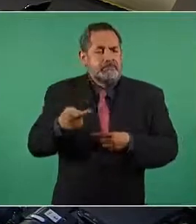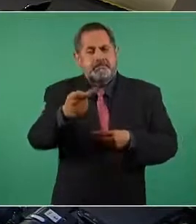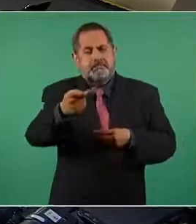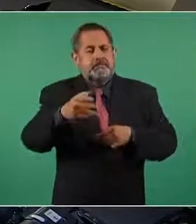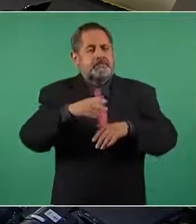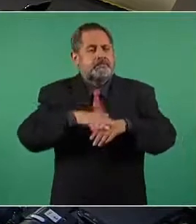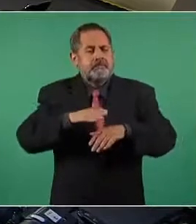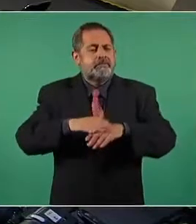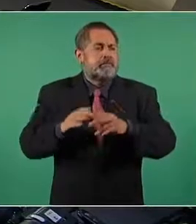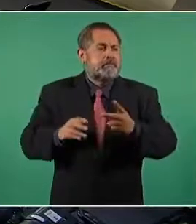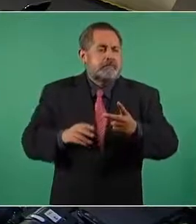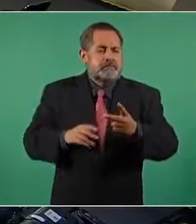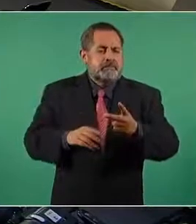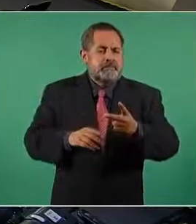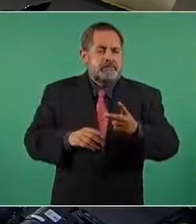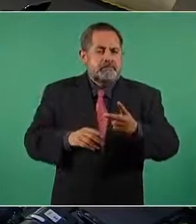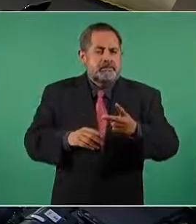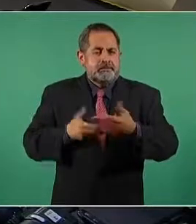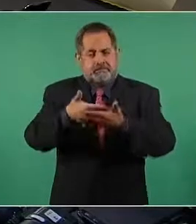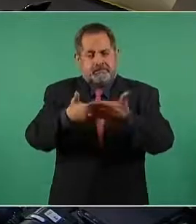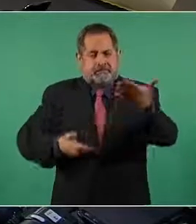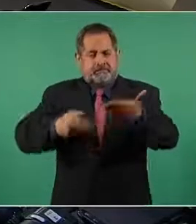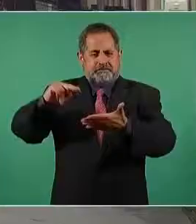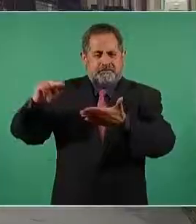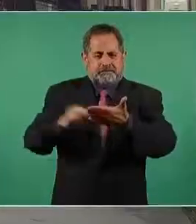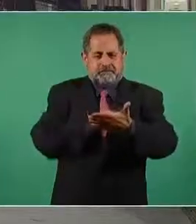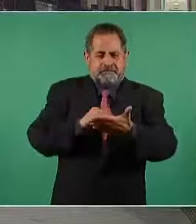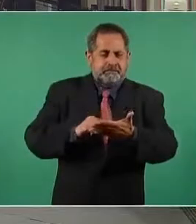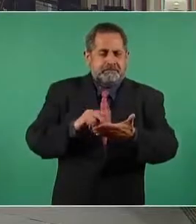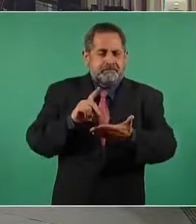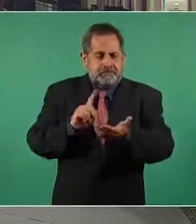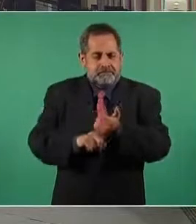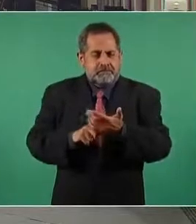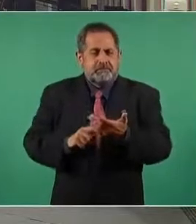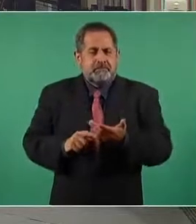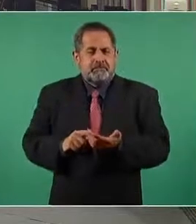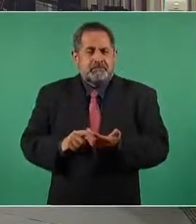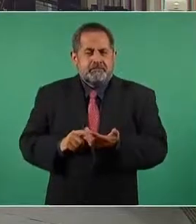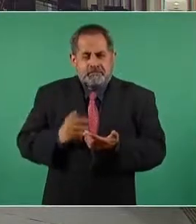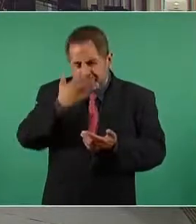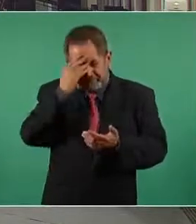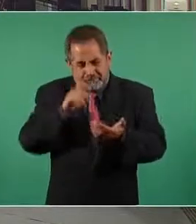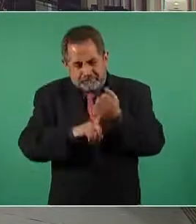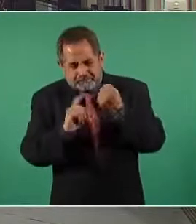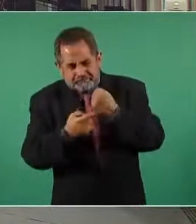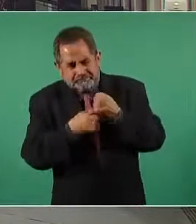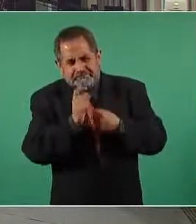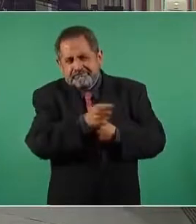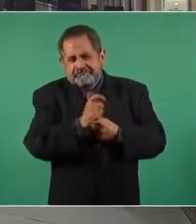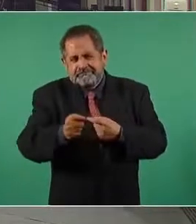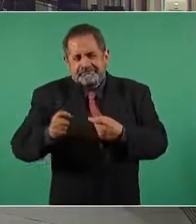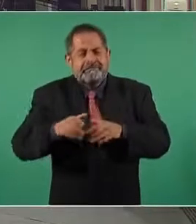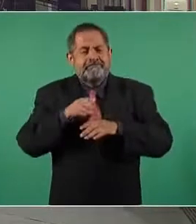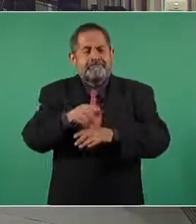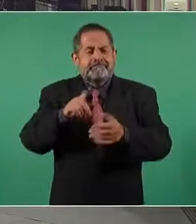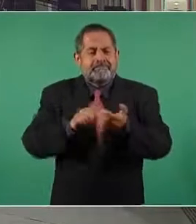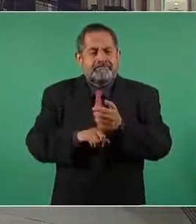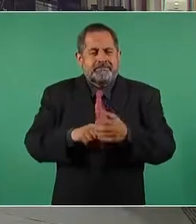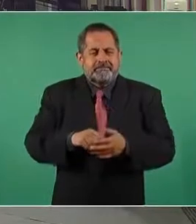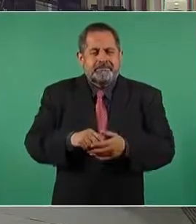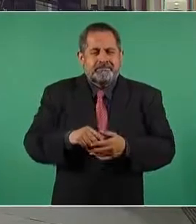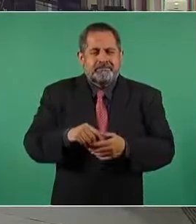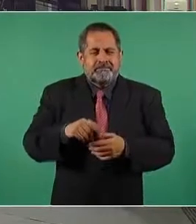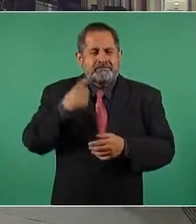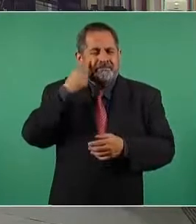de la importación de este decreto que le hicieron firmar sin saber a detalle qué se estaba dando respecto a los vaporizadores